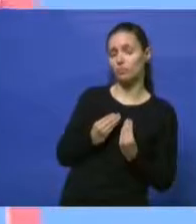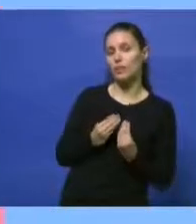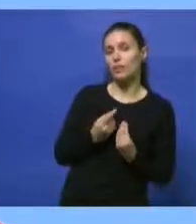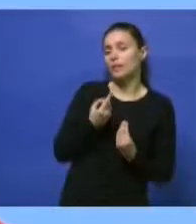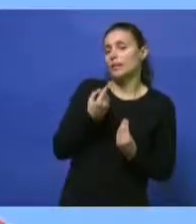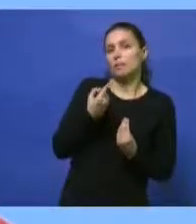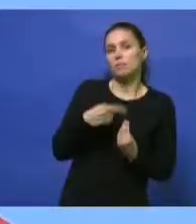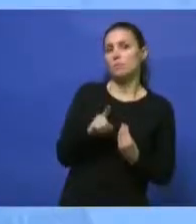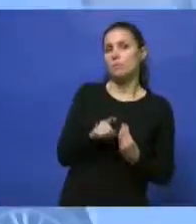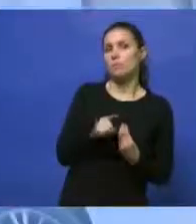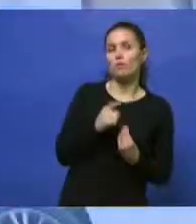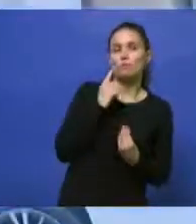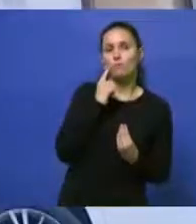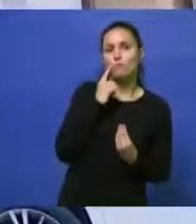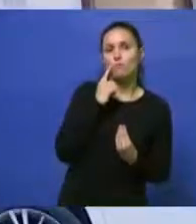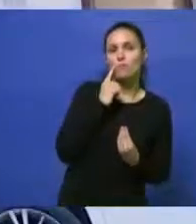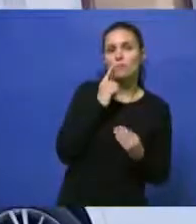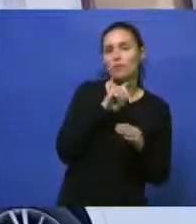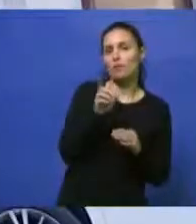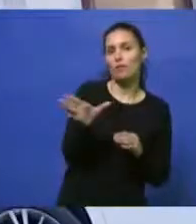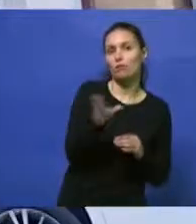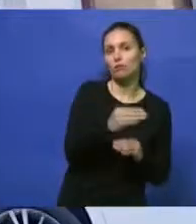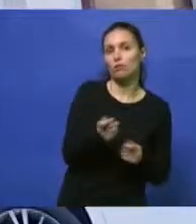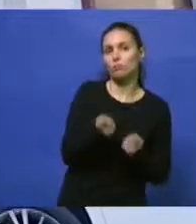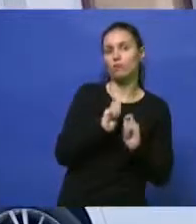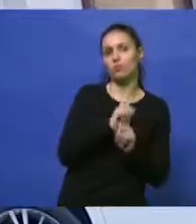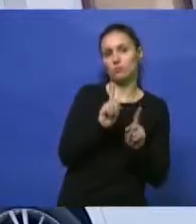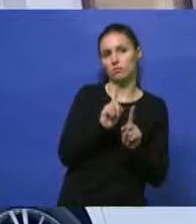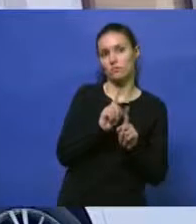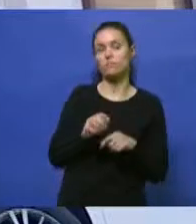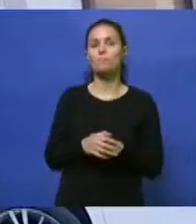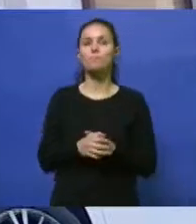bueno, tampoco es todo de la municipalidad lo que nos aportan, ¿no?